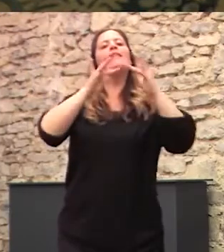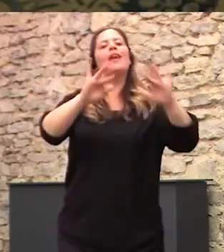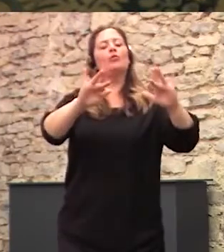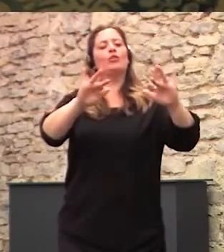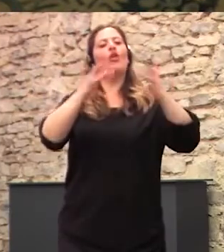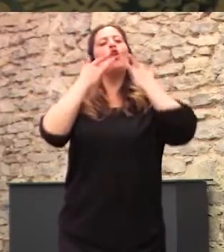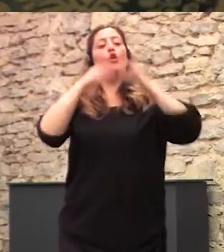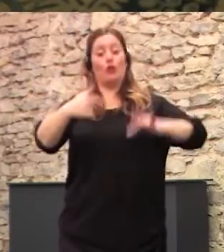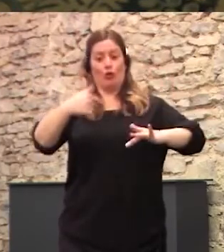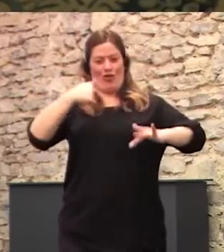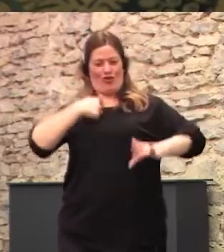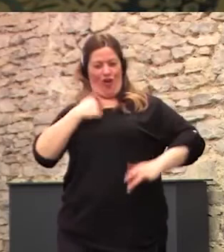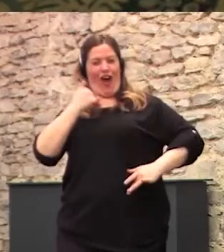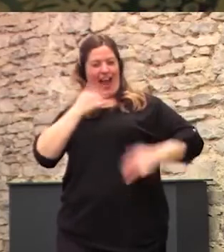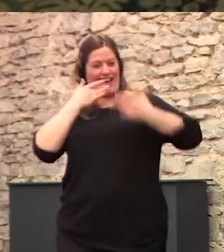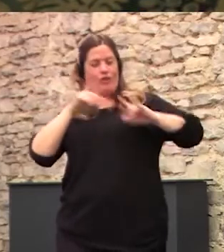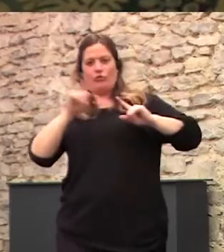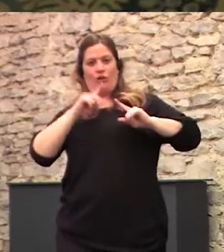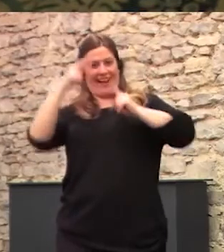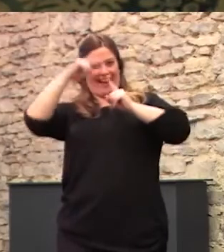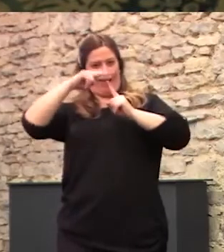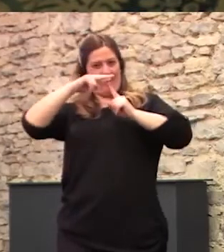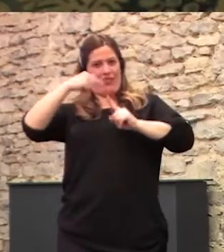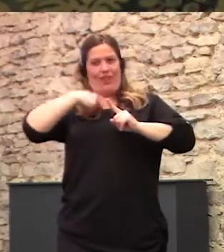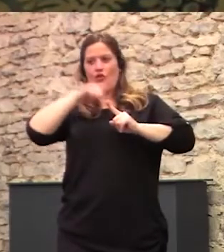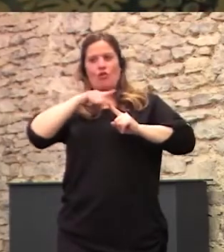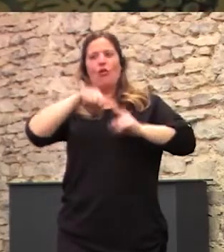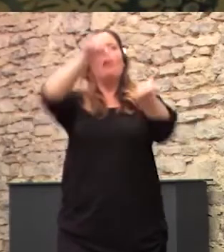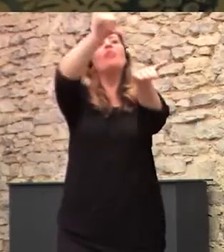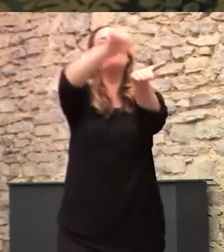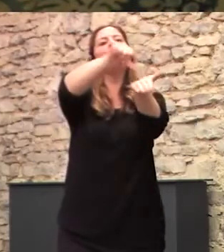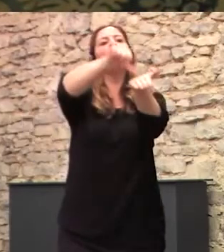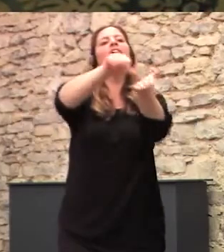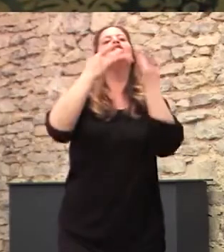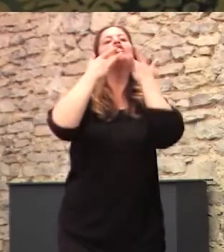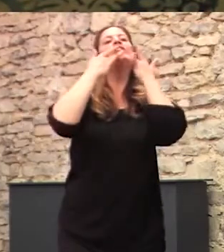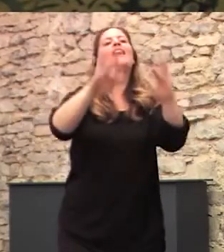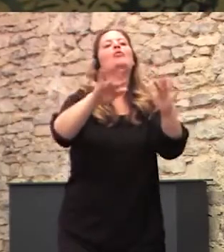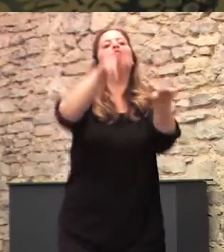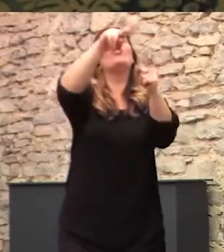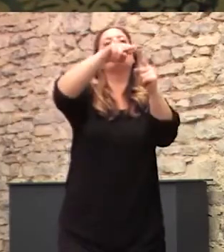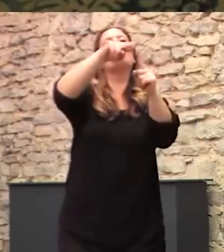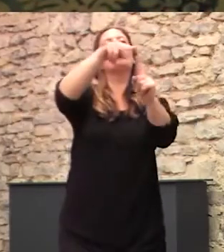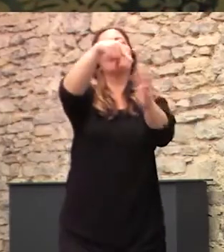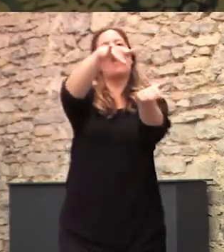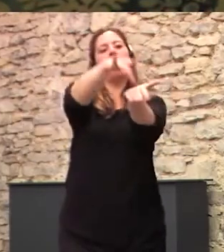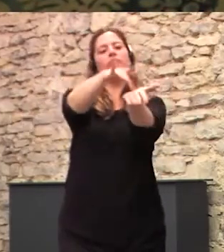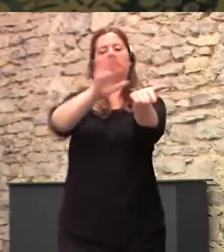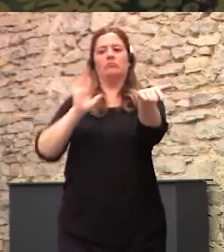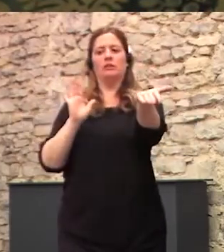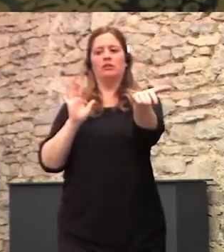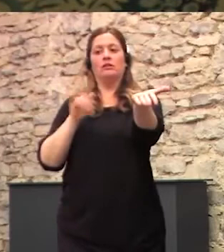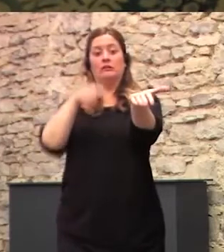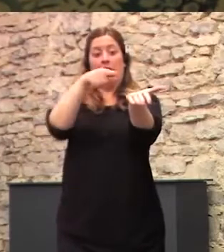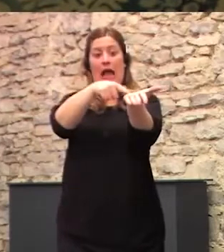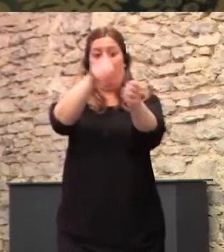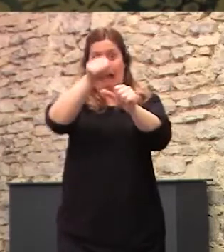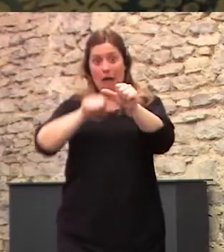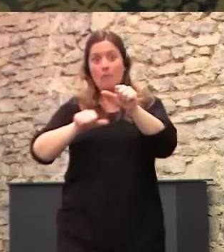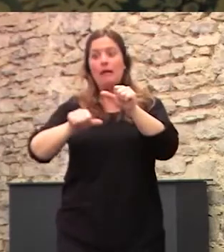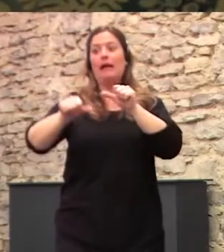en mí, la referencia no está en mí, ¿vale? Entonces, a partir de este punto de